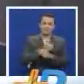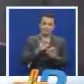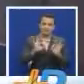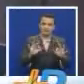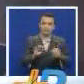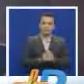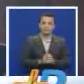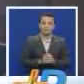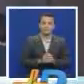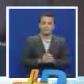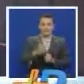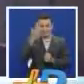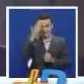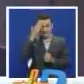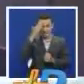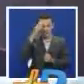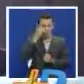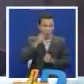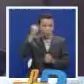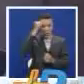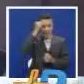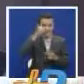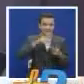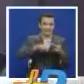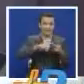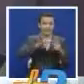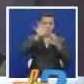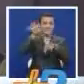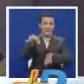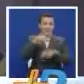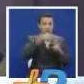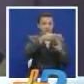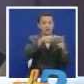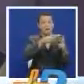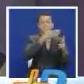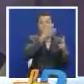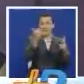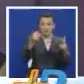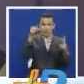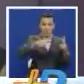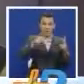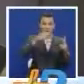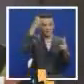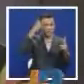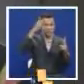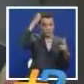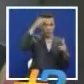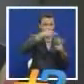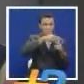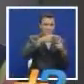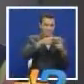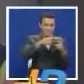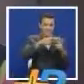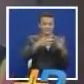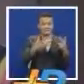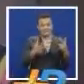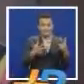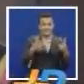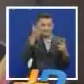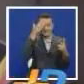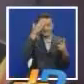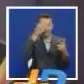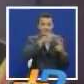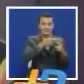igual, lo más duro que este. Sabemos que Holanda y Bélgica son los que andan mejor en la eliminatoria europea que acaba de terminar y bueno,